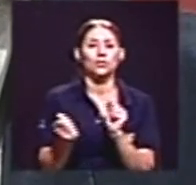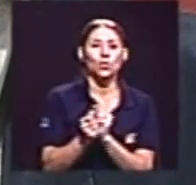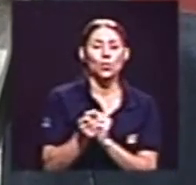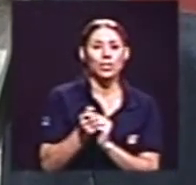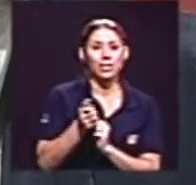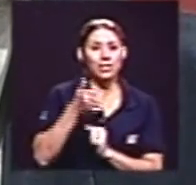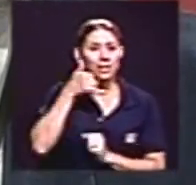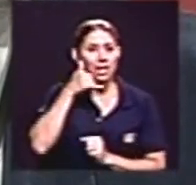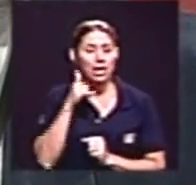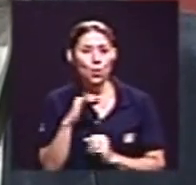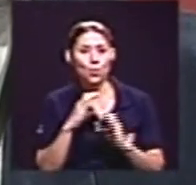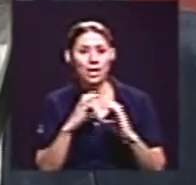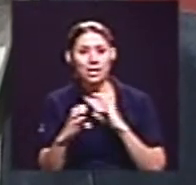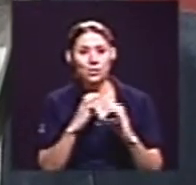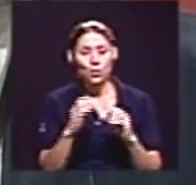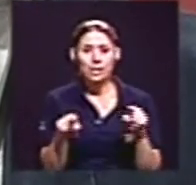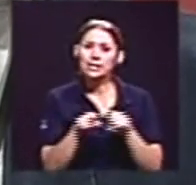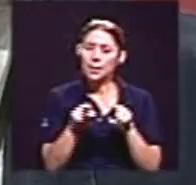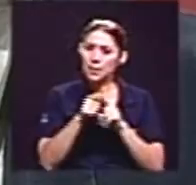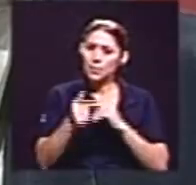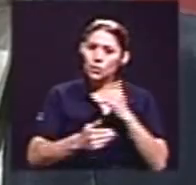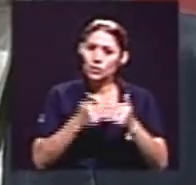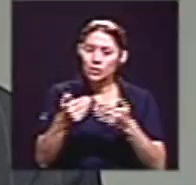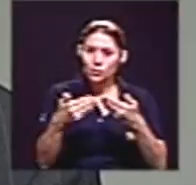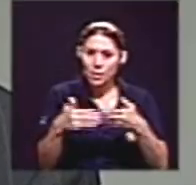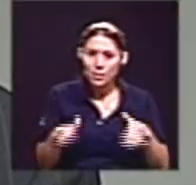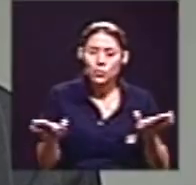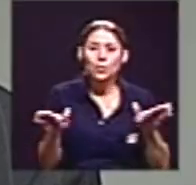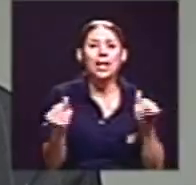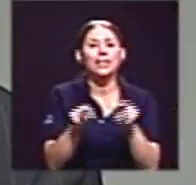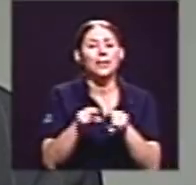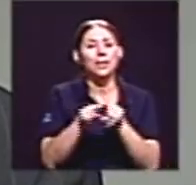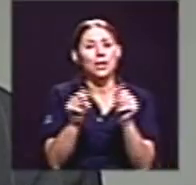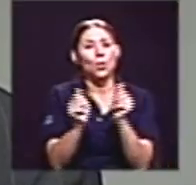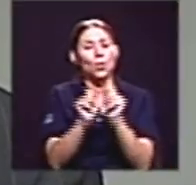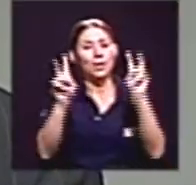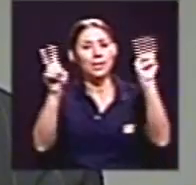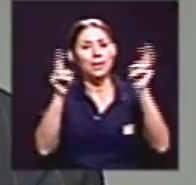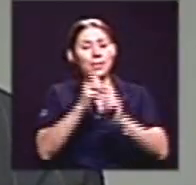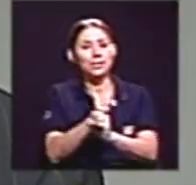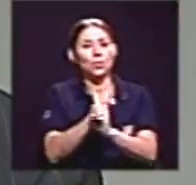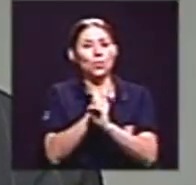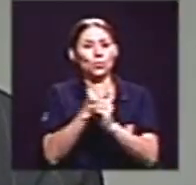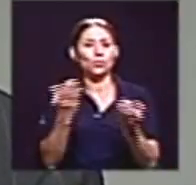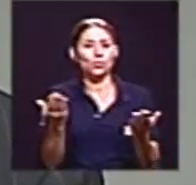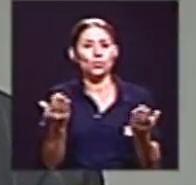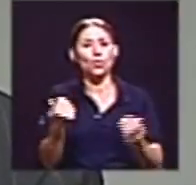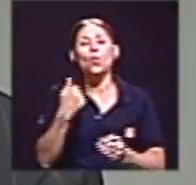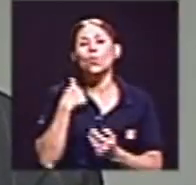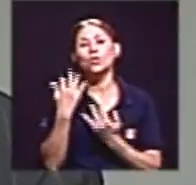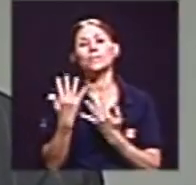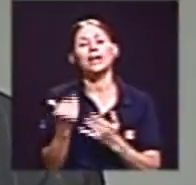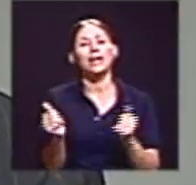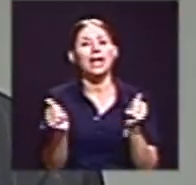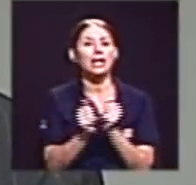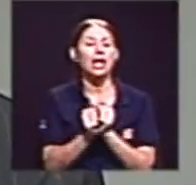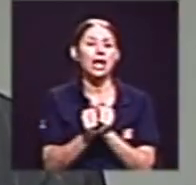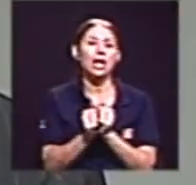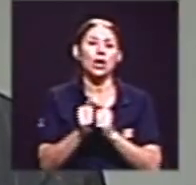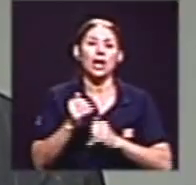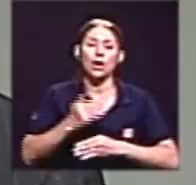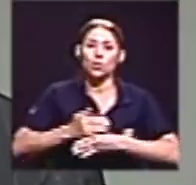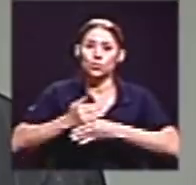mismo poco a poco en el sector de seguros. Uno esperaría que efectos de construcción del